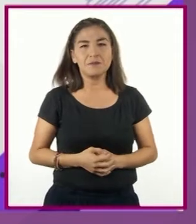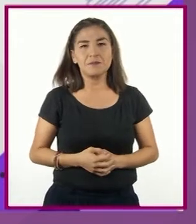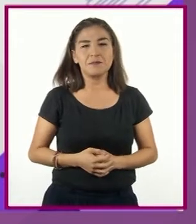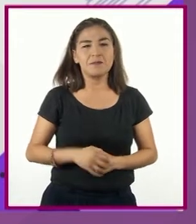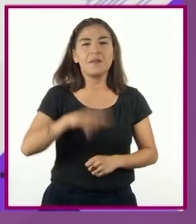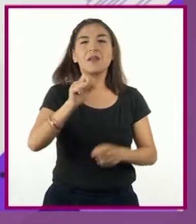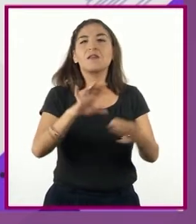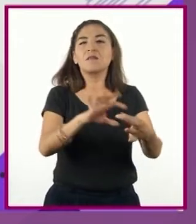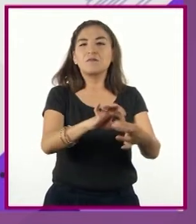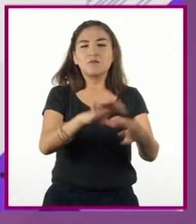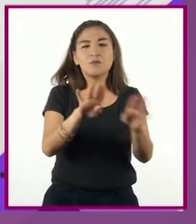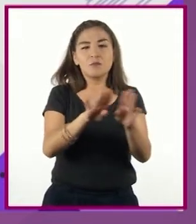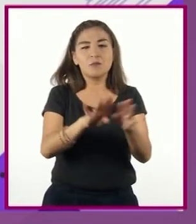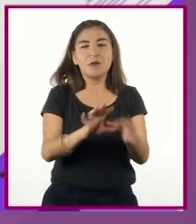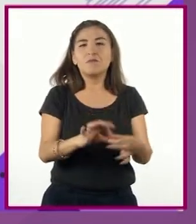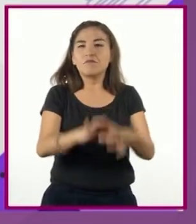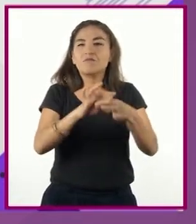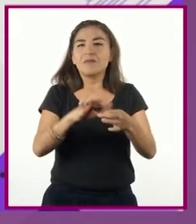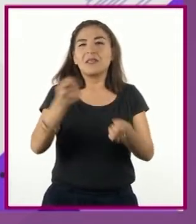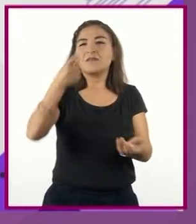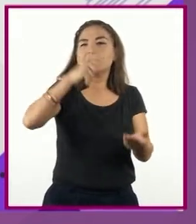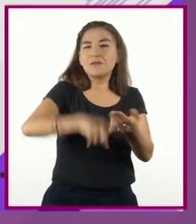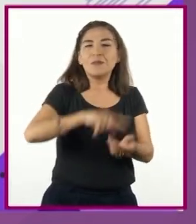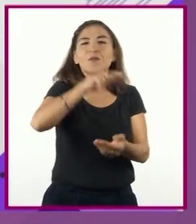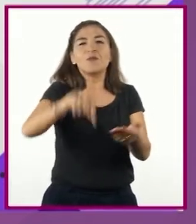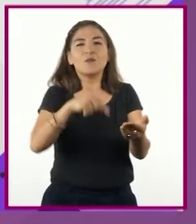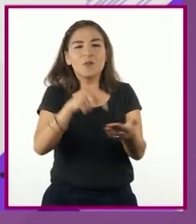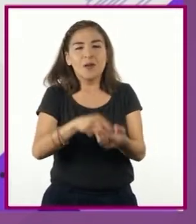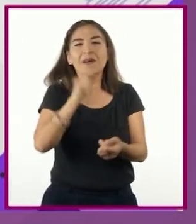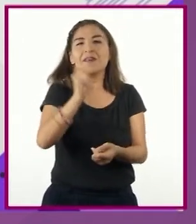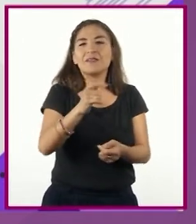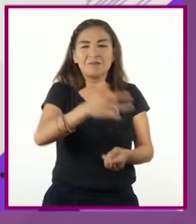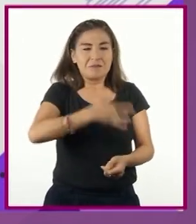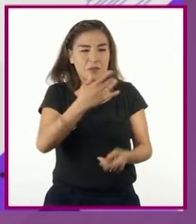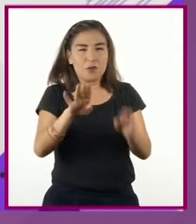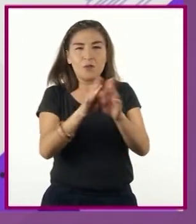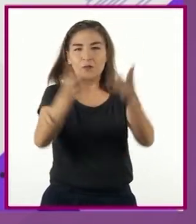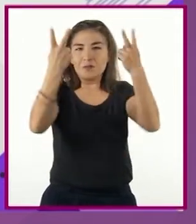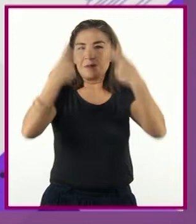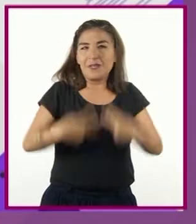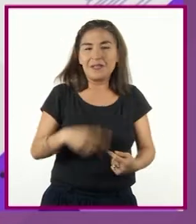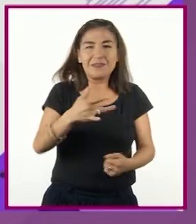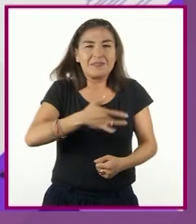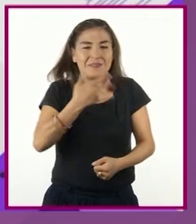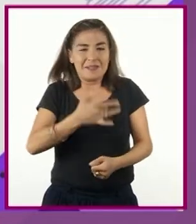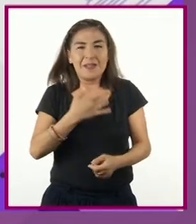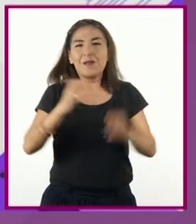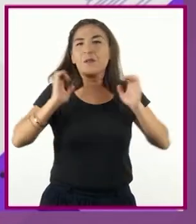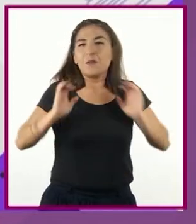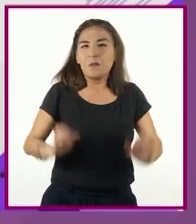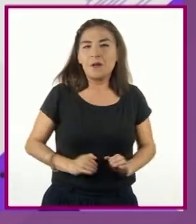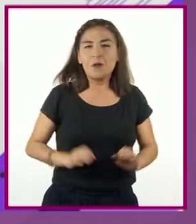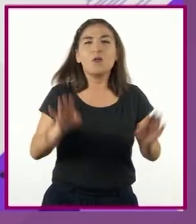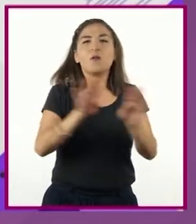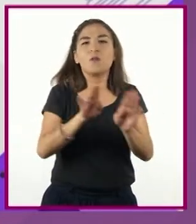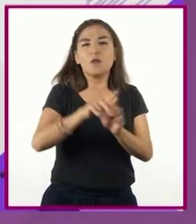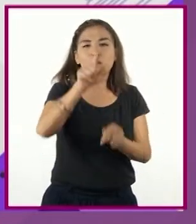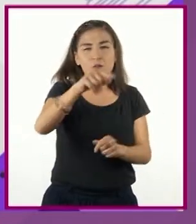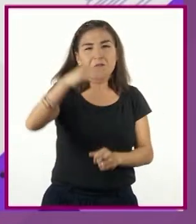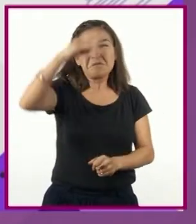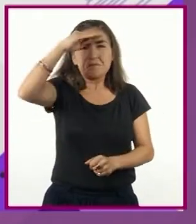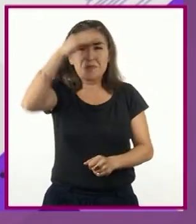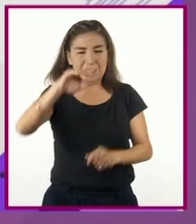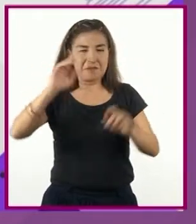vínculo de integración espacial. Tiene que ver con la manera en que se perciben por su apariencia física, el autoconcepto de